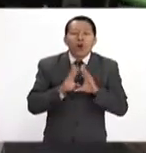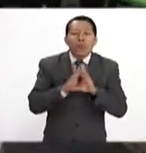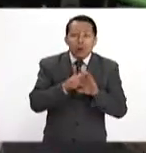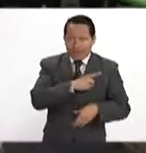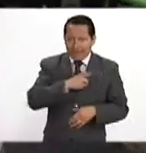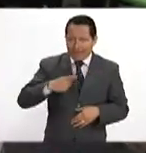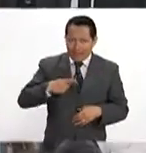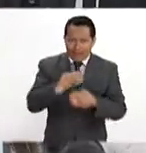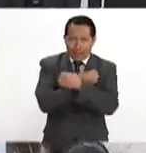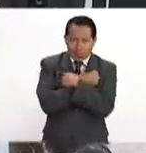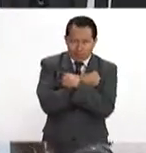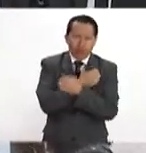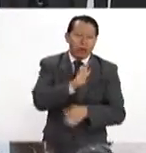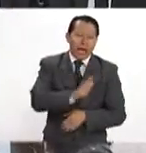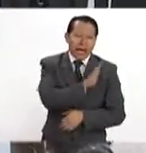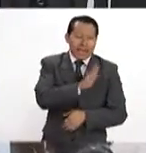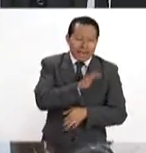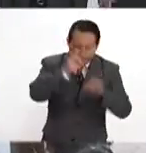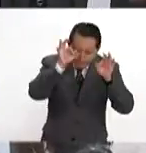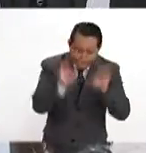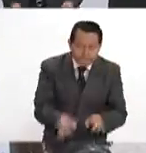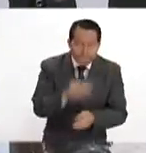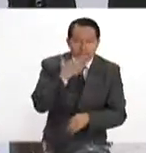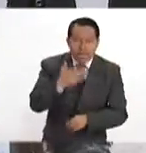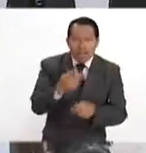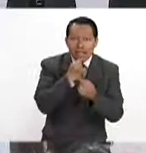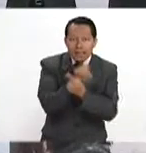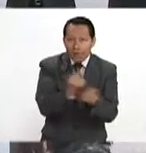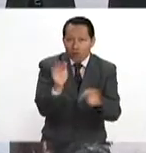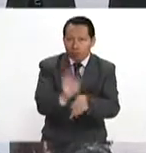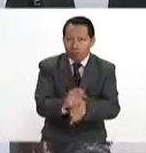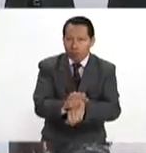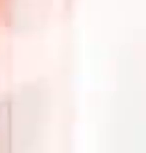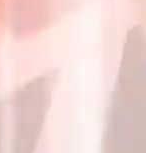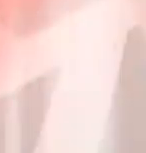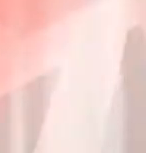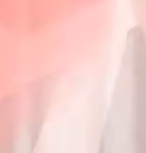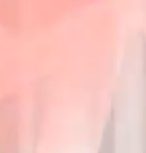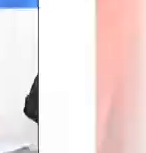una educación de calidad a los niños y niñas de todo el país.